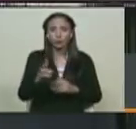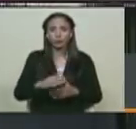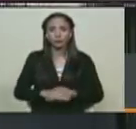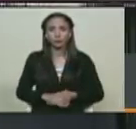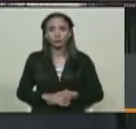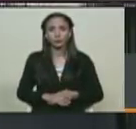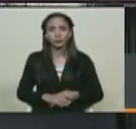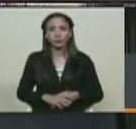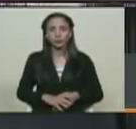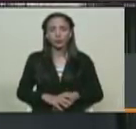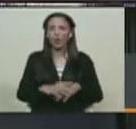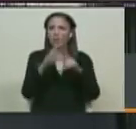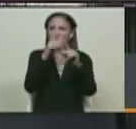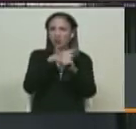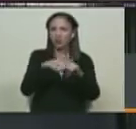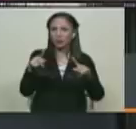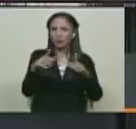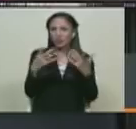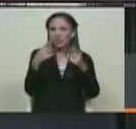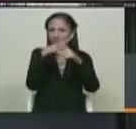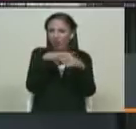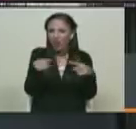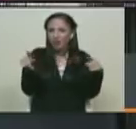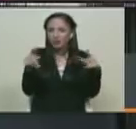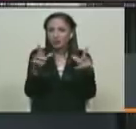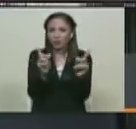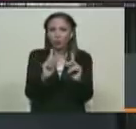sin distingo, sin exclusiones,